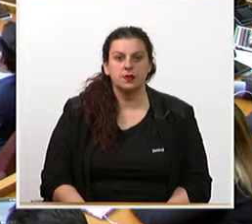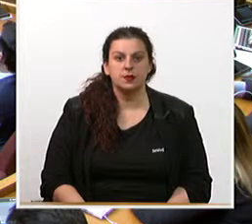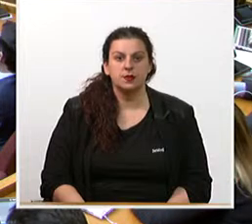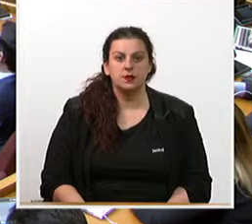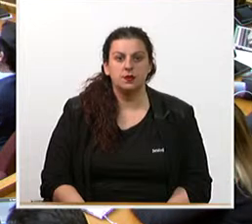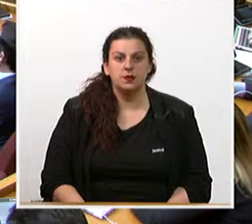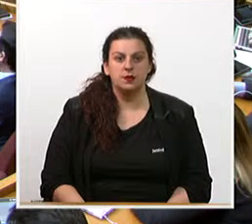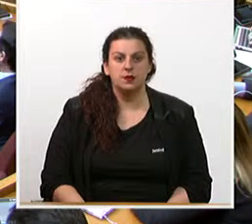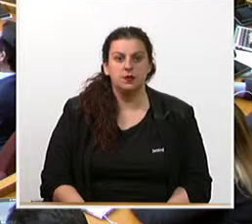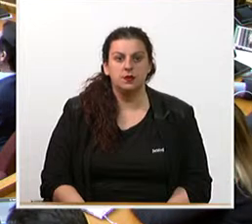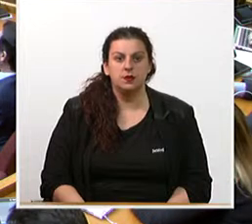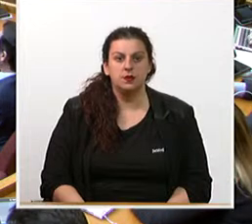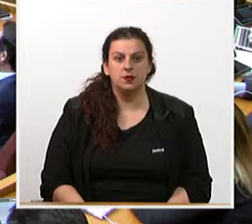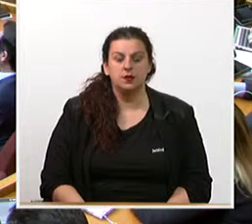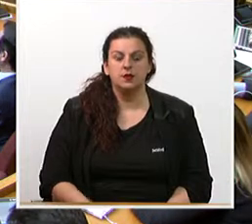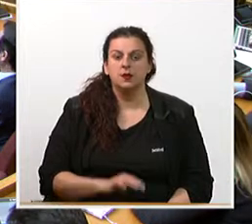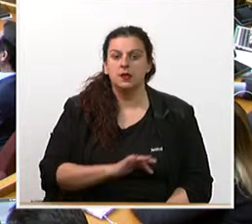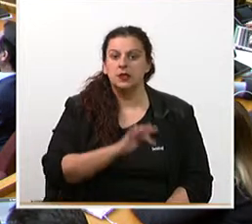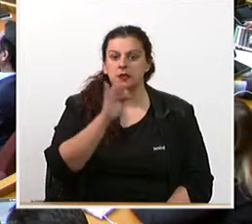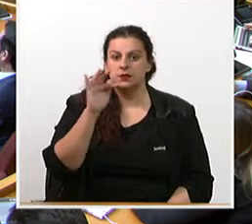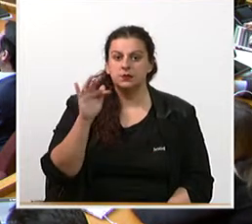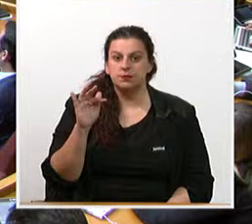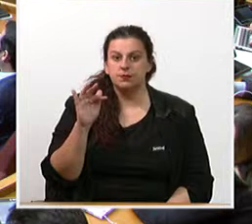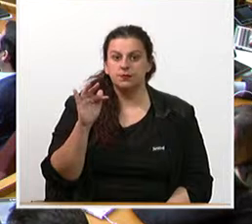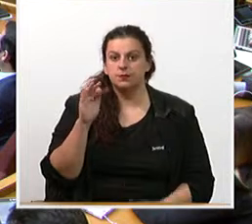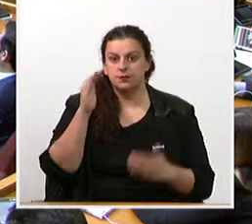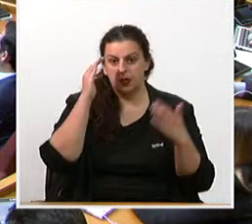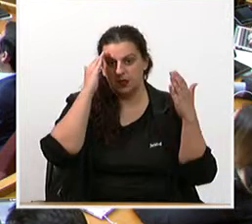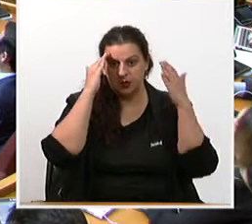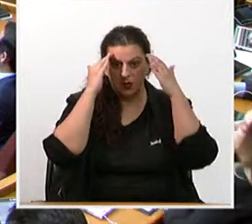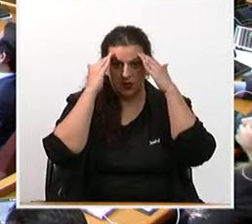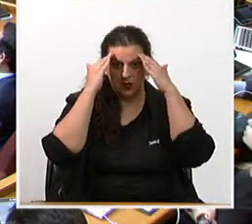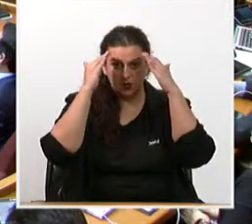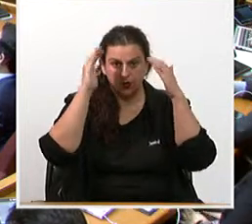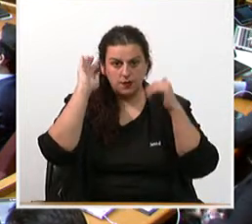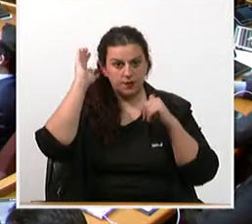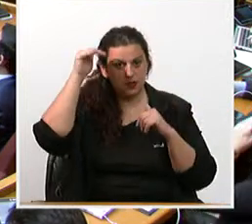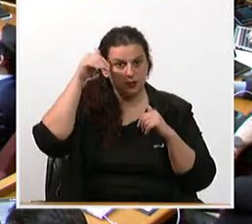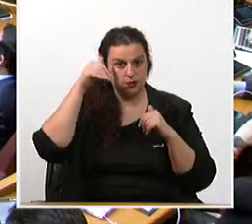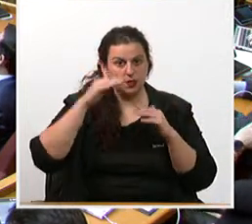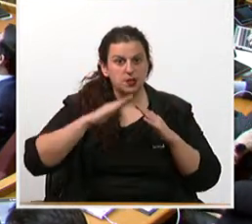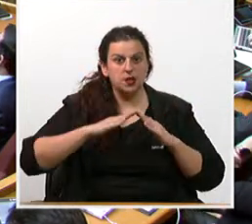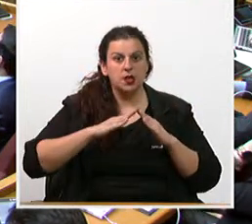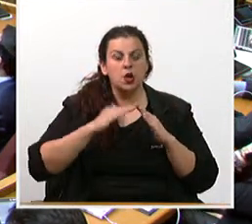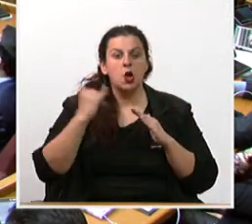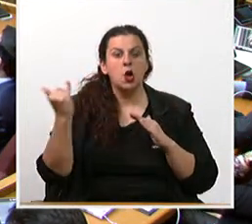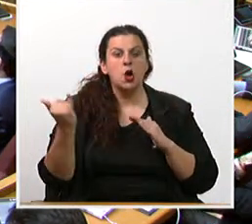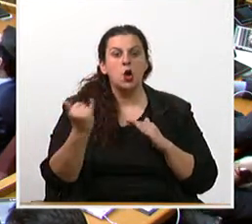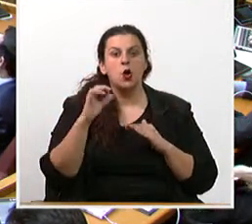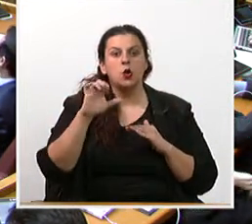gracias tiene la palabra el honorable conseller José Luis